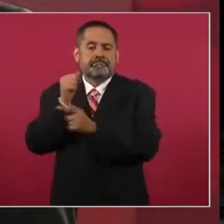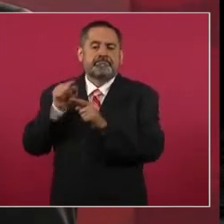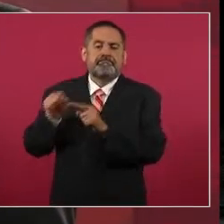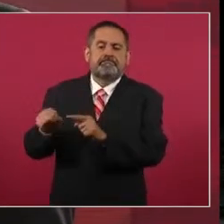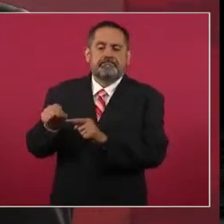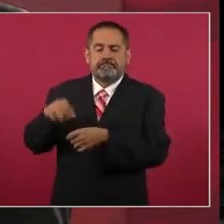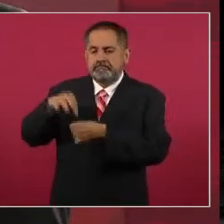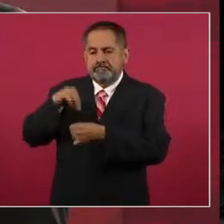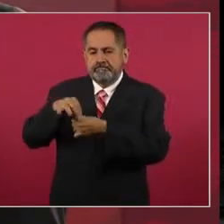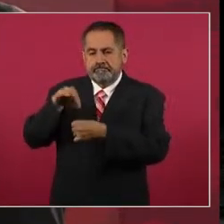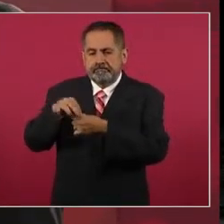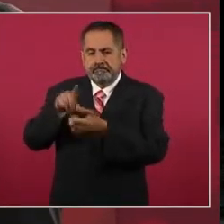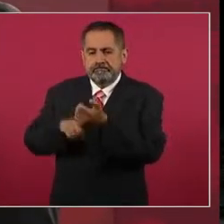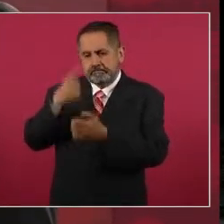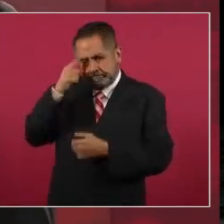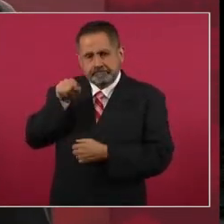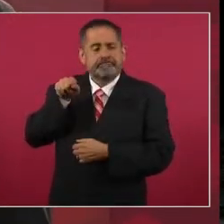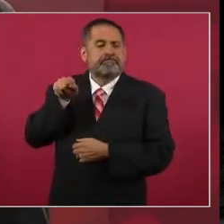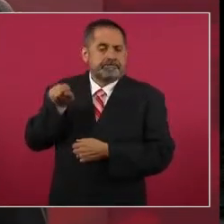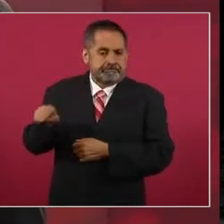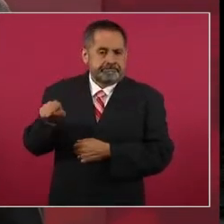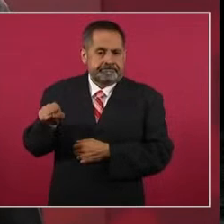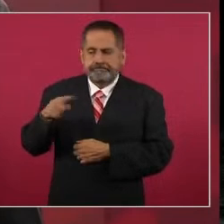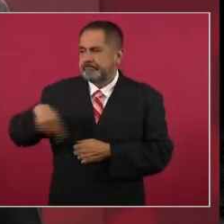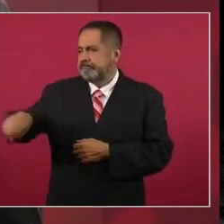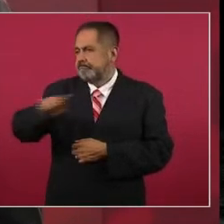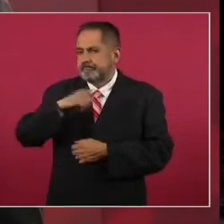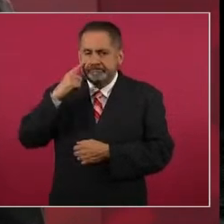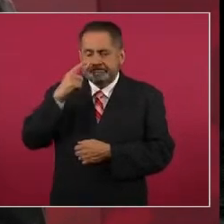gente decidio